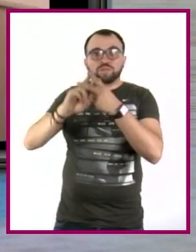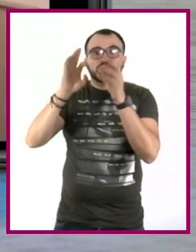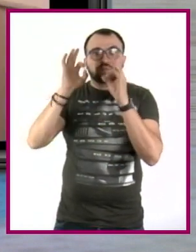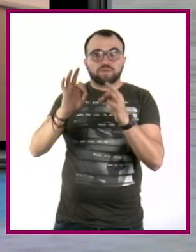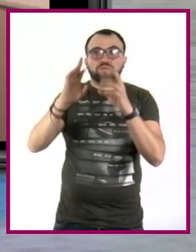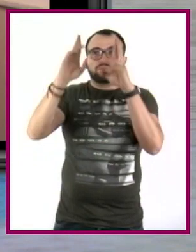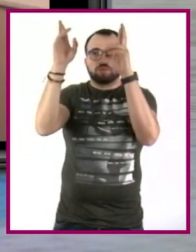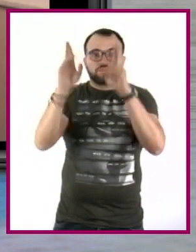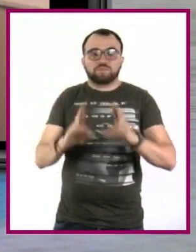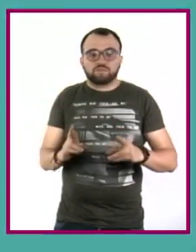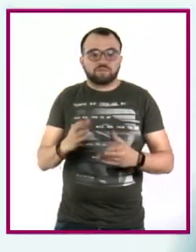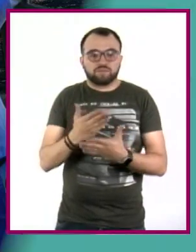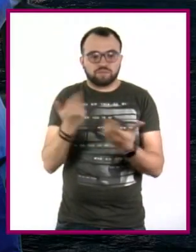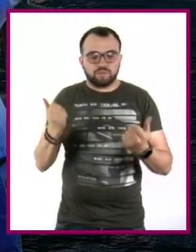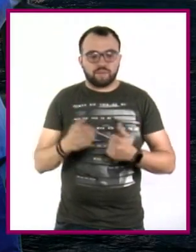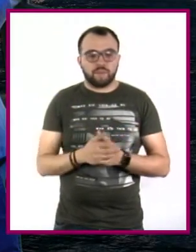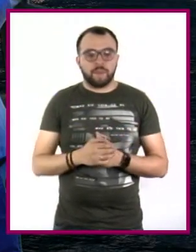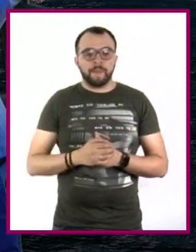materia interestelar.